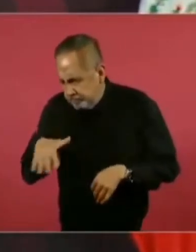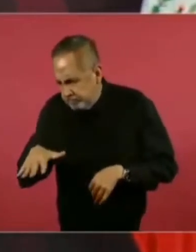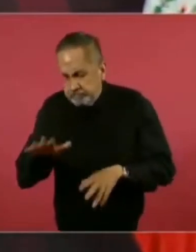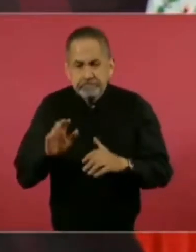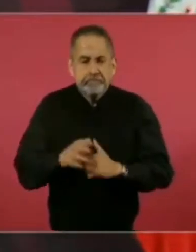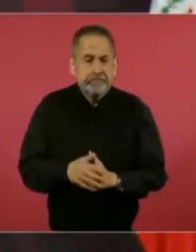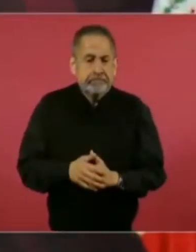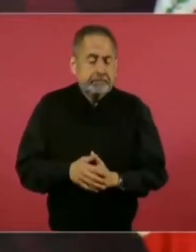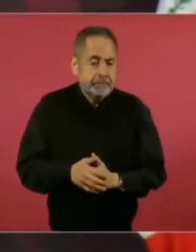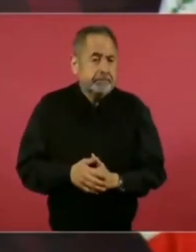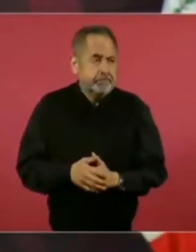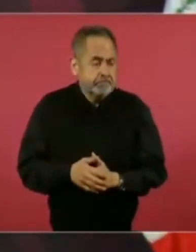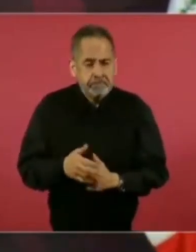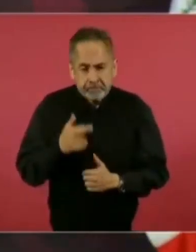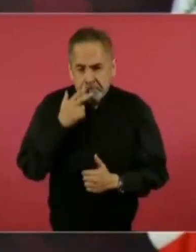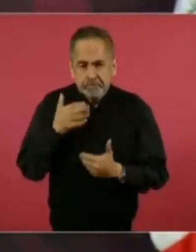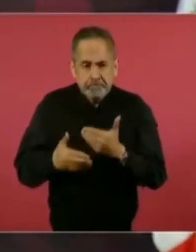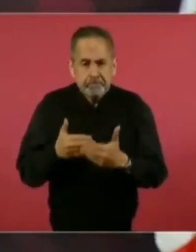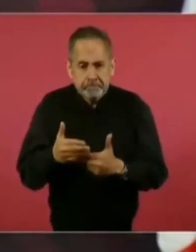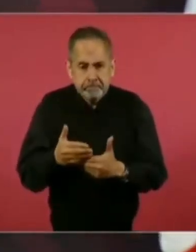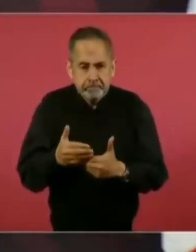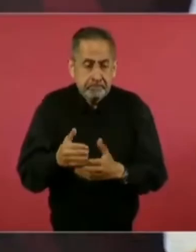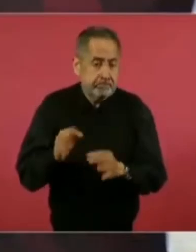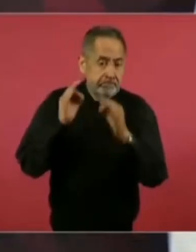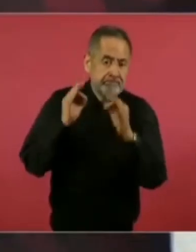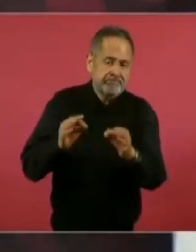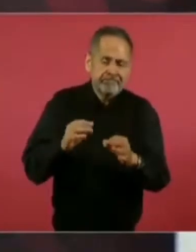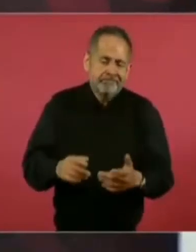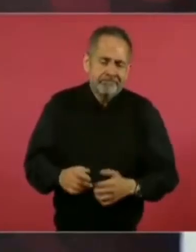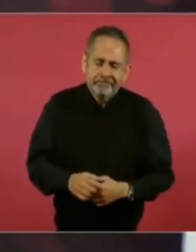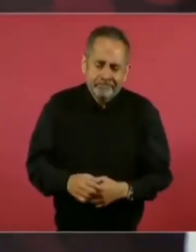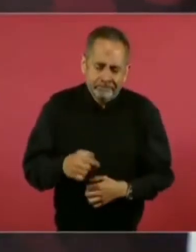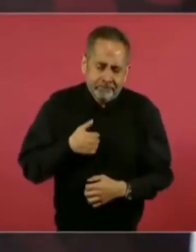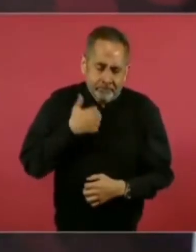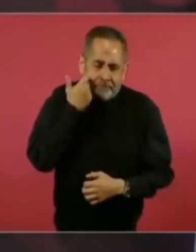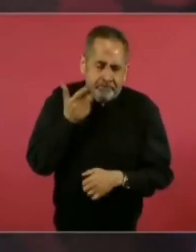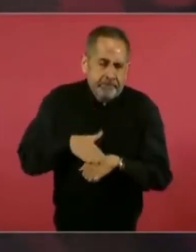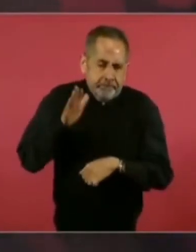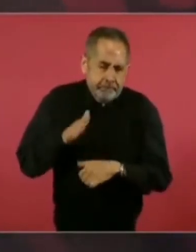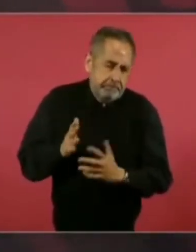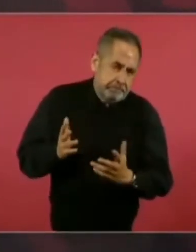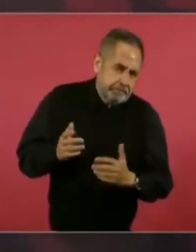Se avanzó, no como quisiéramos,